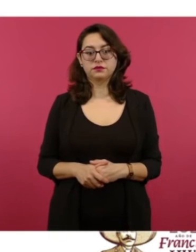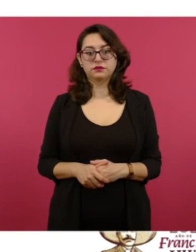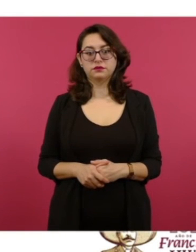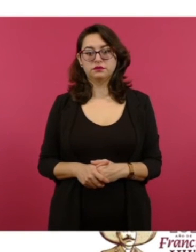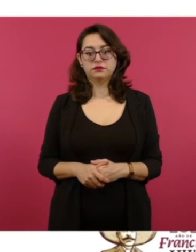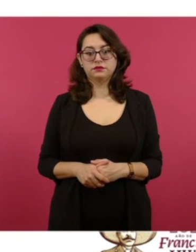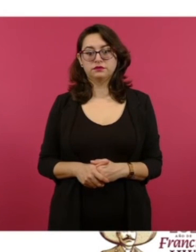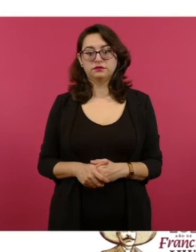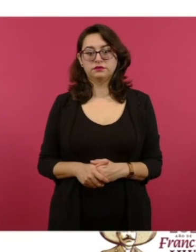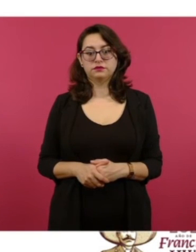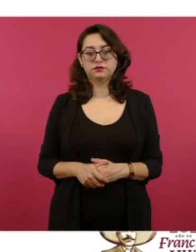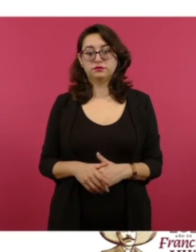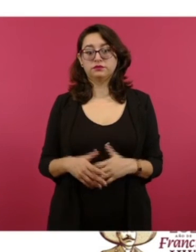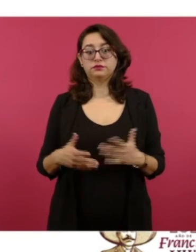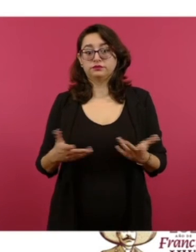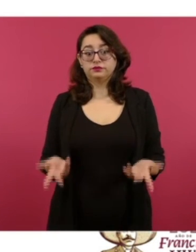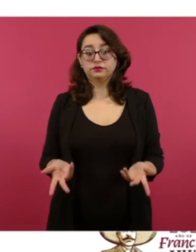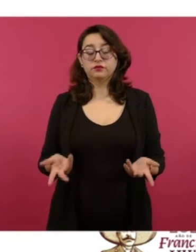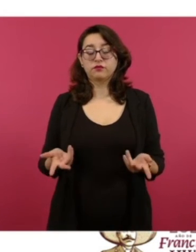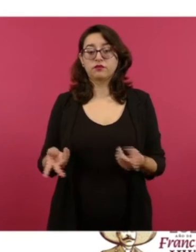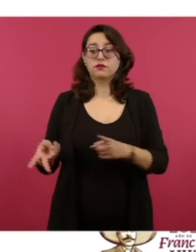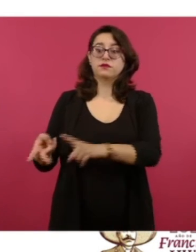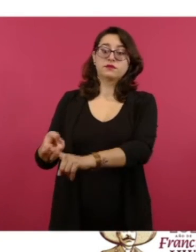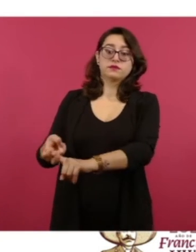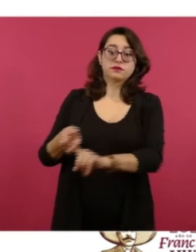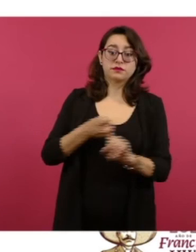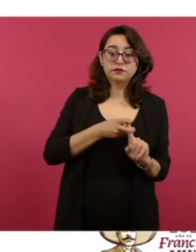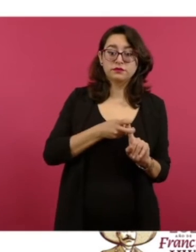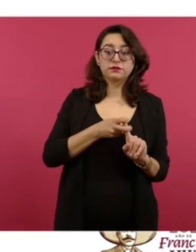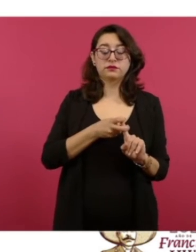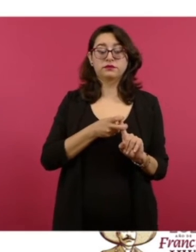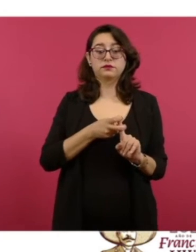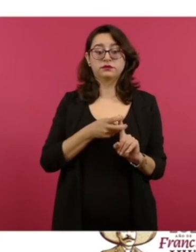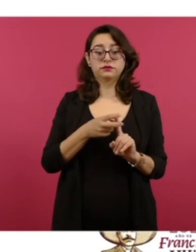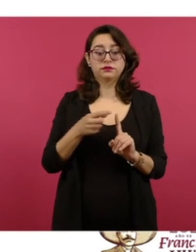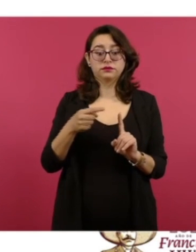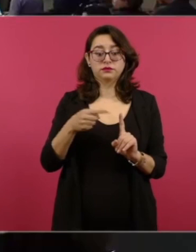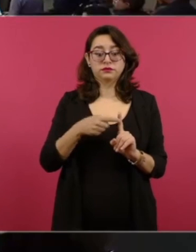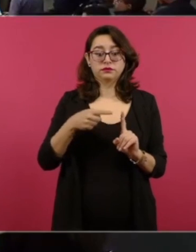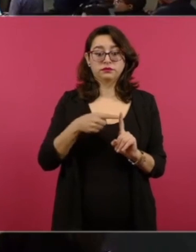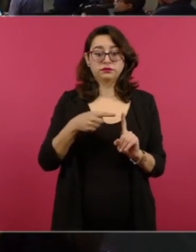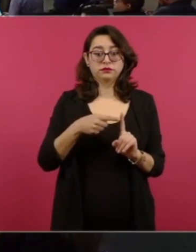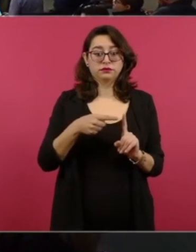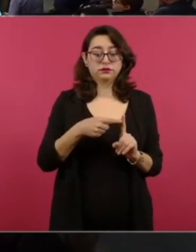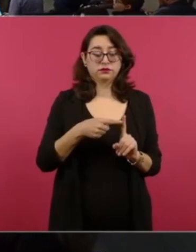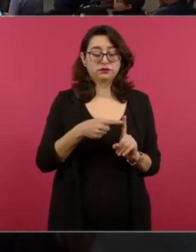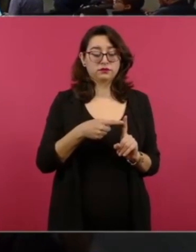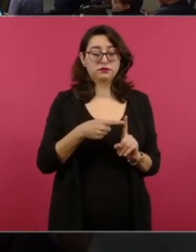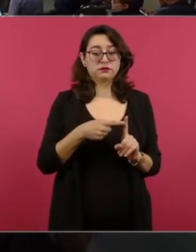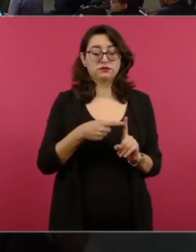Habían casos en donde los secuestraban y les pedían que firmaran, en la